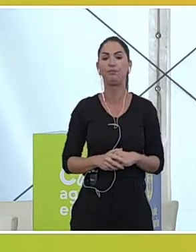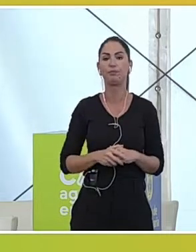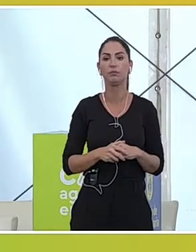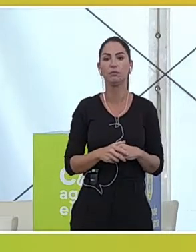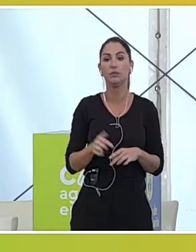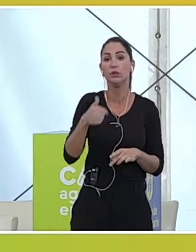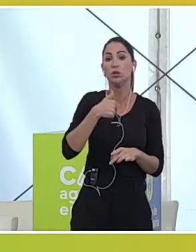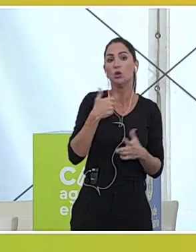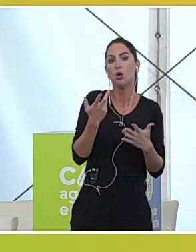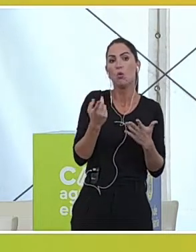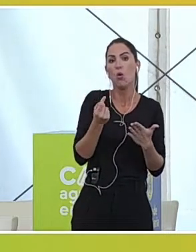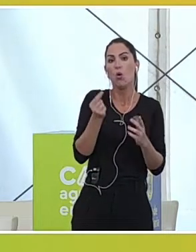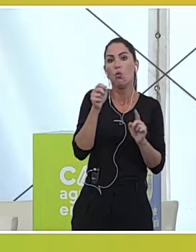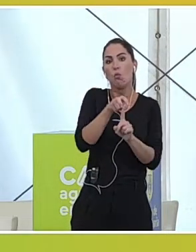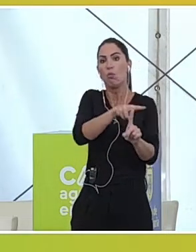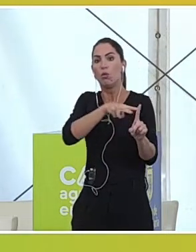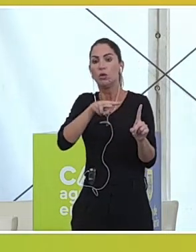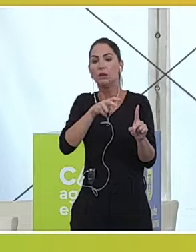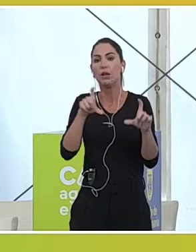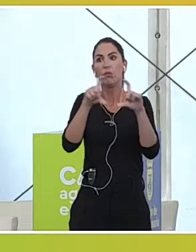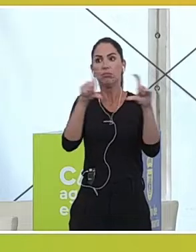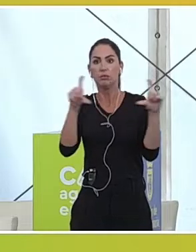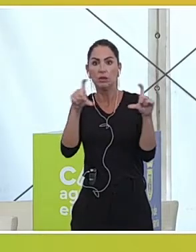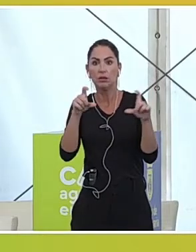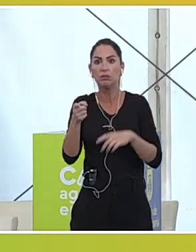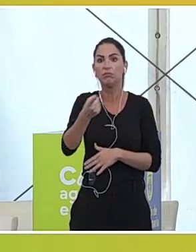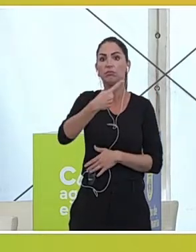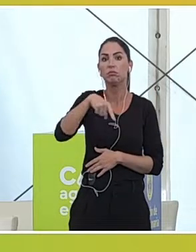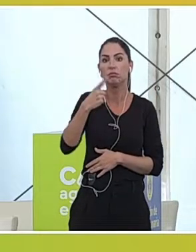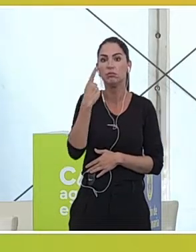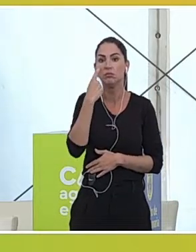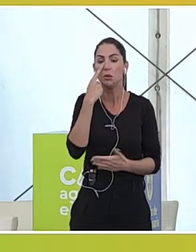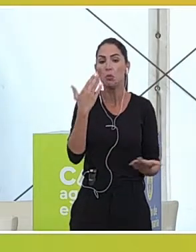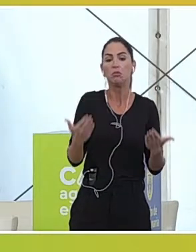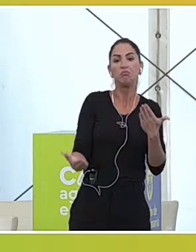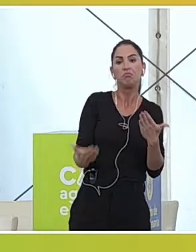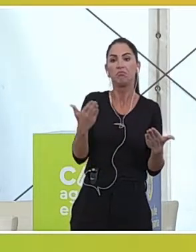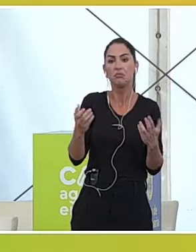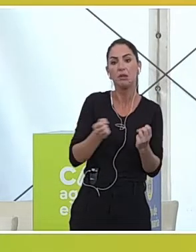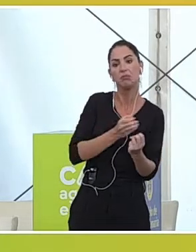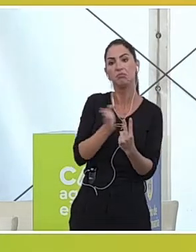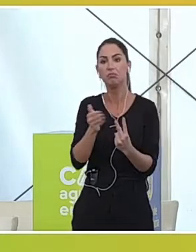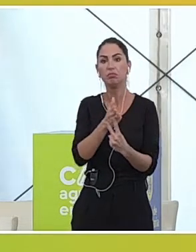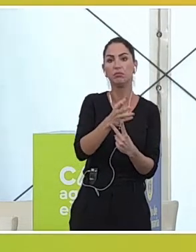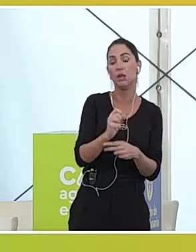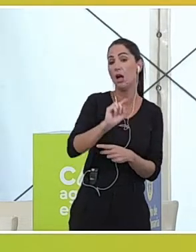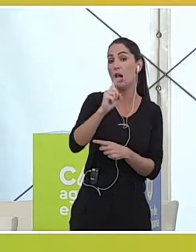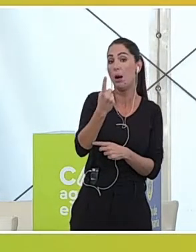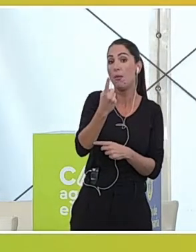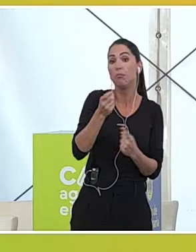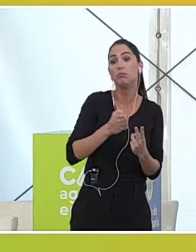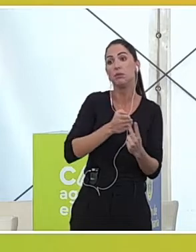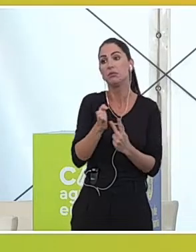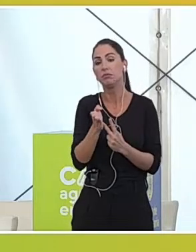vista administrativo para emitir las autorizaciones, se han contemplado pues, diferentes alternativas. Las primeras alternativas